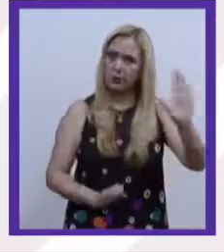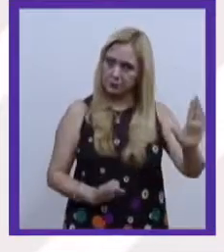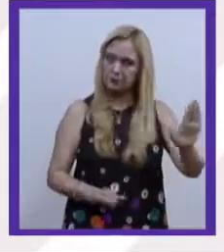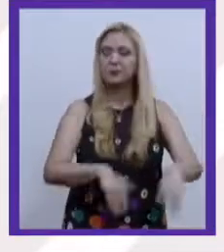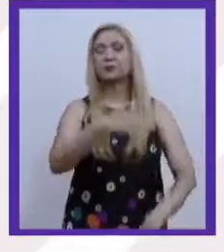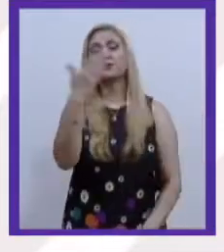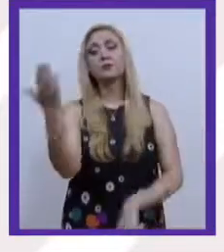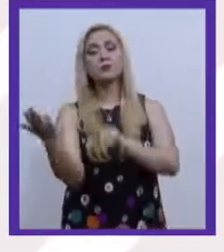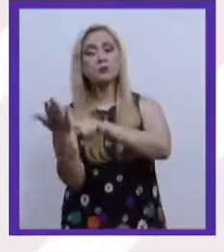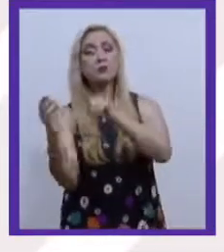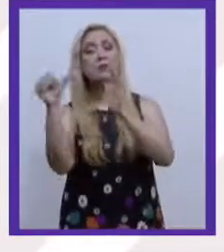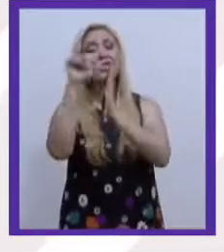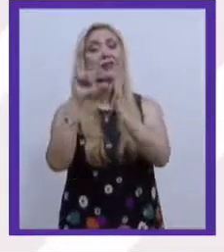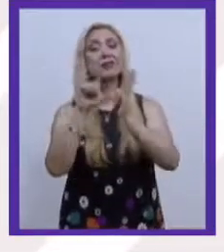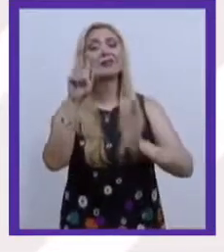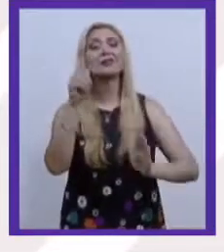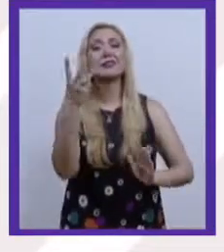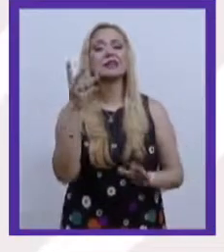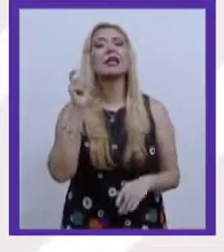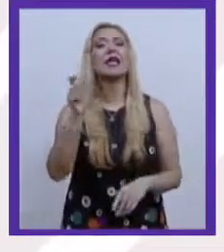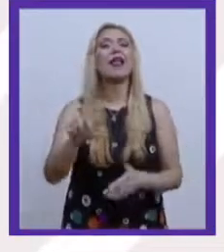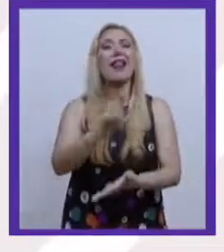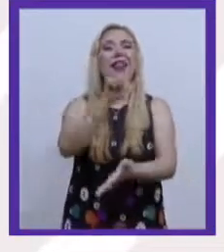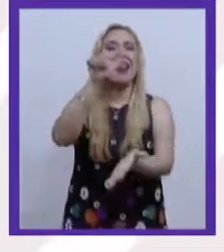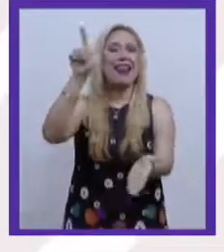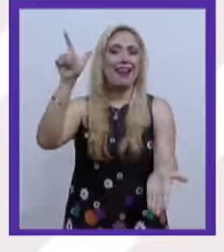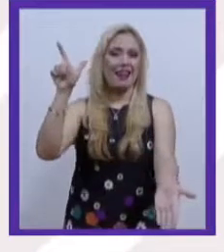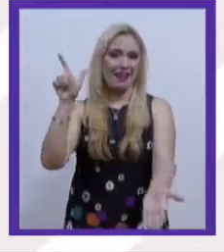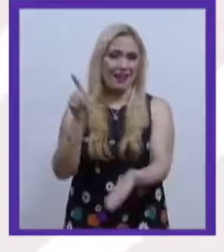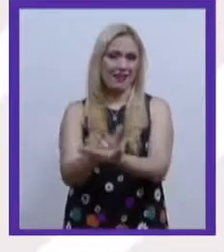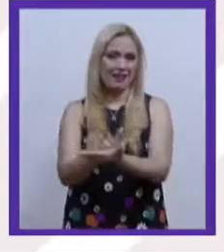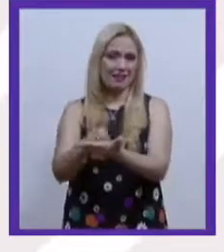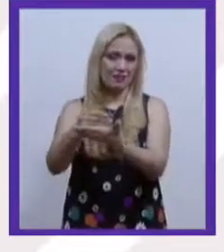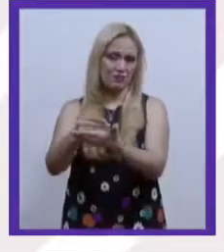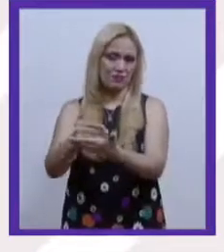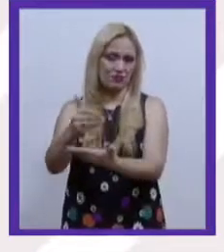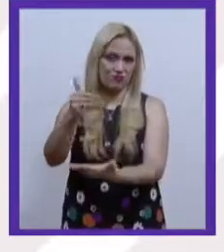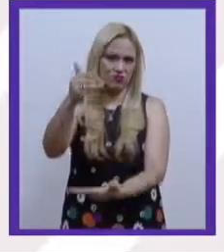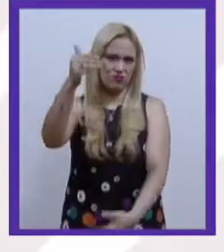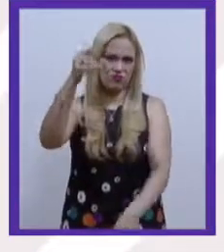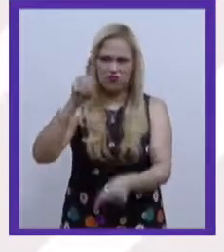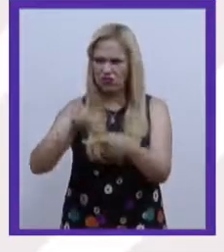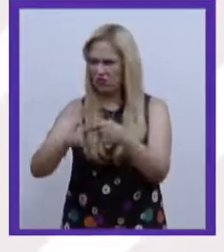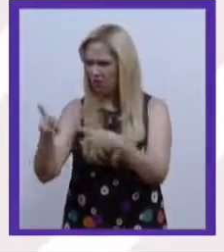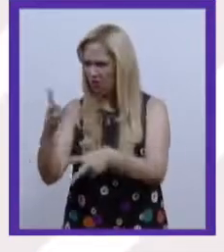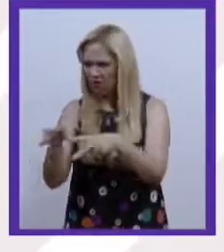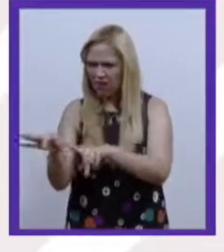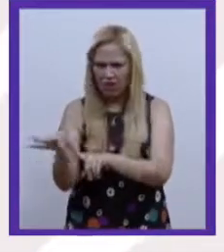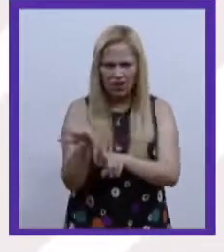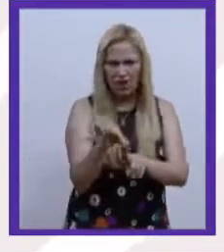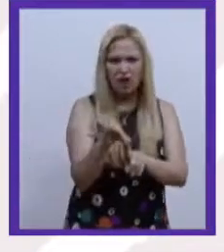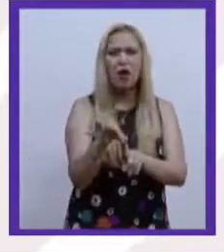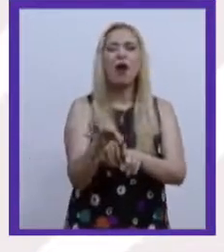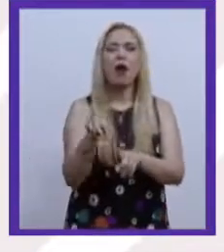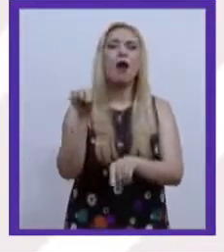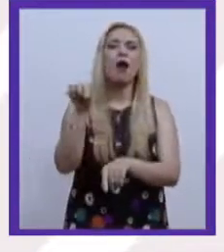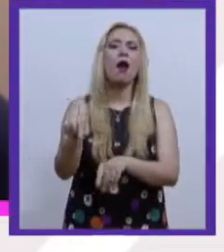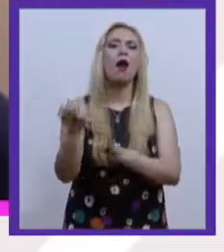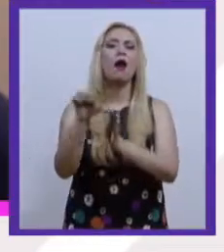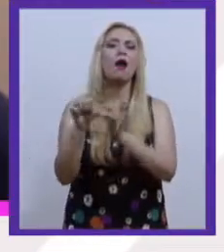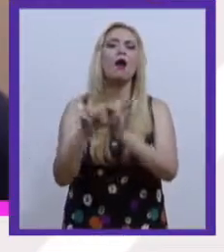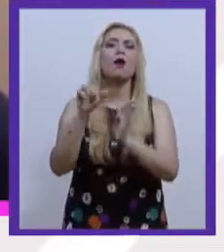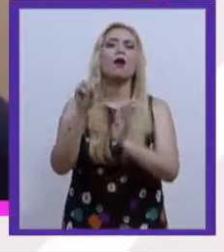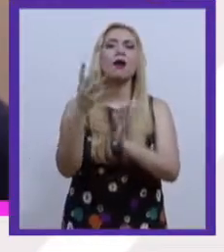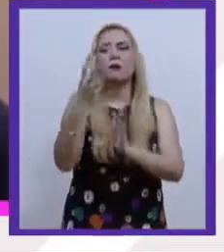en el artículo 73 es la base legal. Eso significa que cada vez que modificamos el 73 constitucional nos